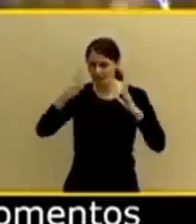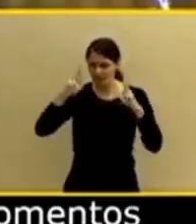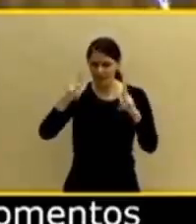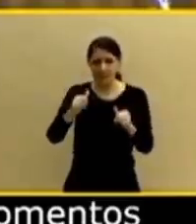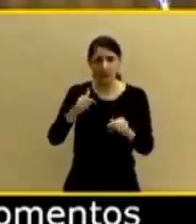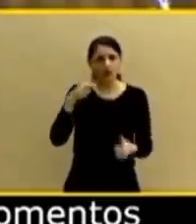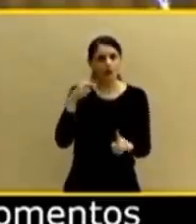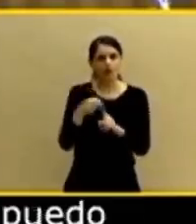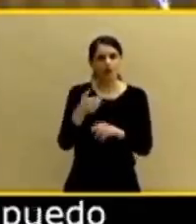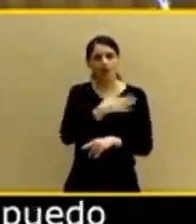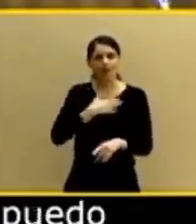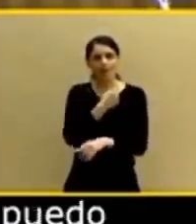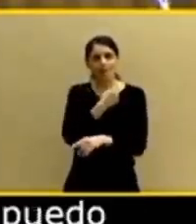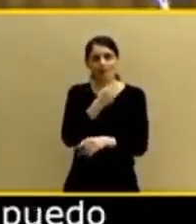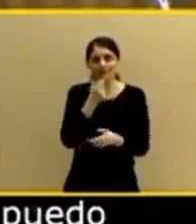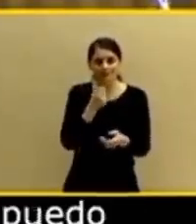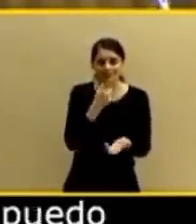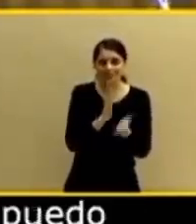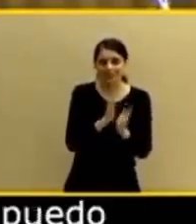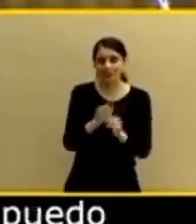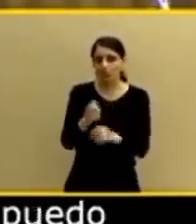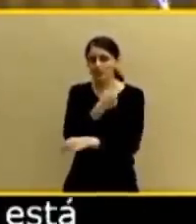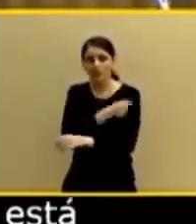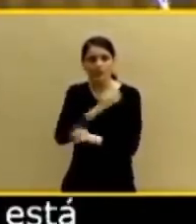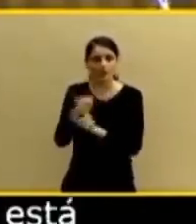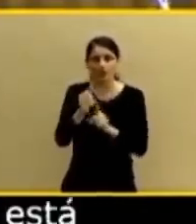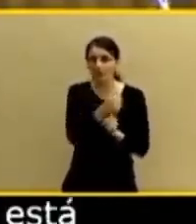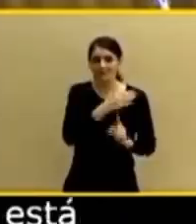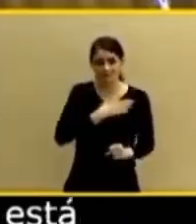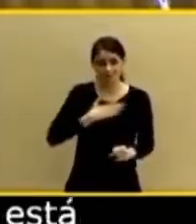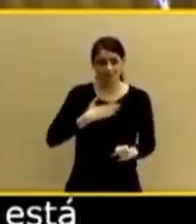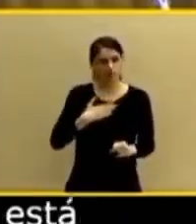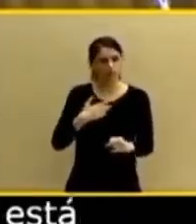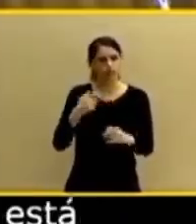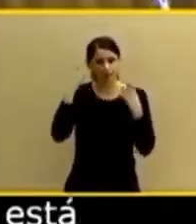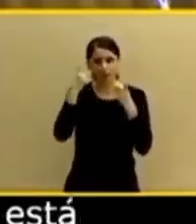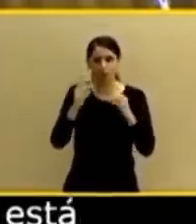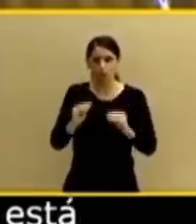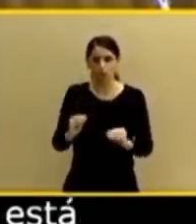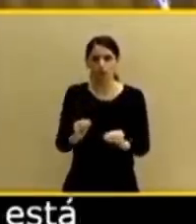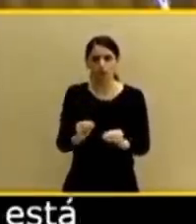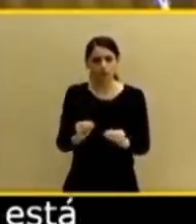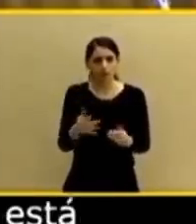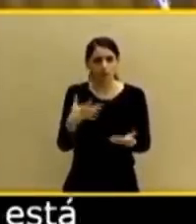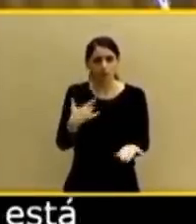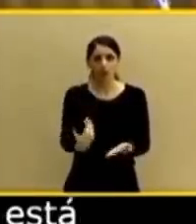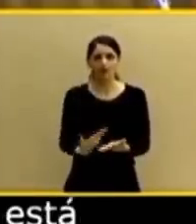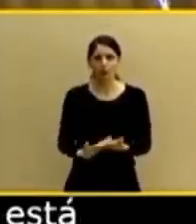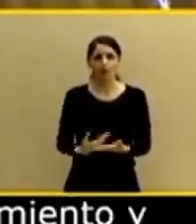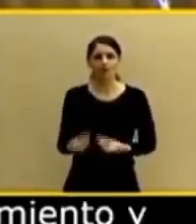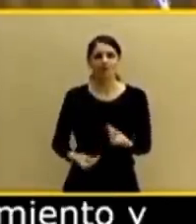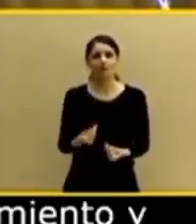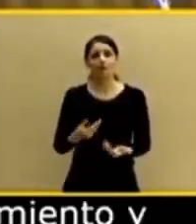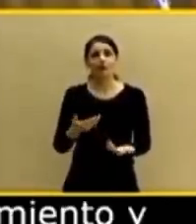para descubrir un tratamiento y para descubrir una vacuna. Les puedo decir que por los comentarios,